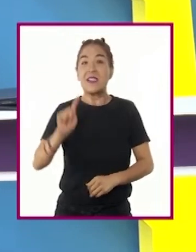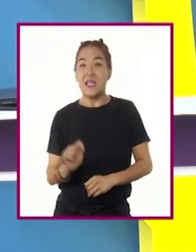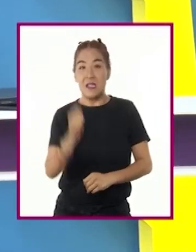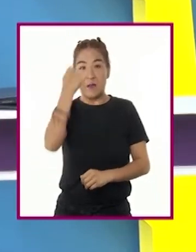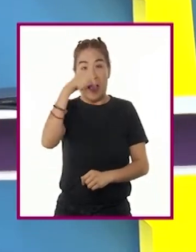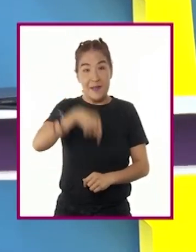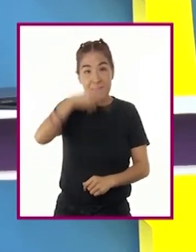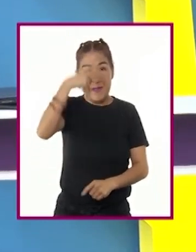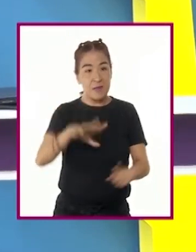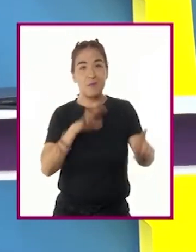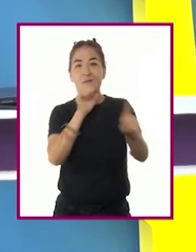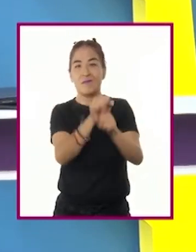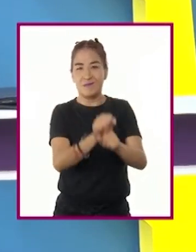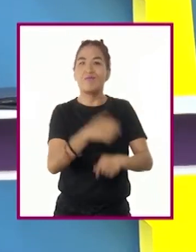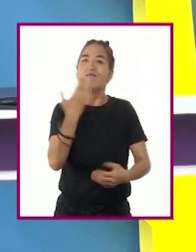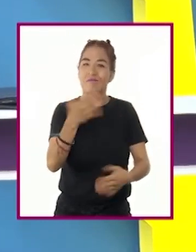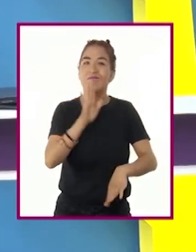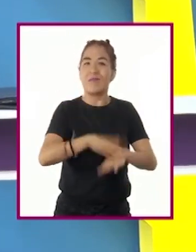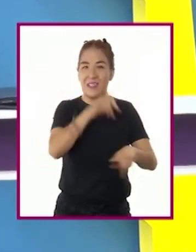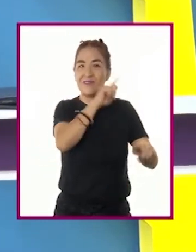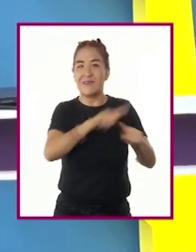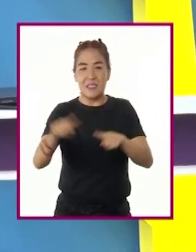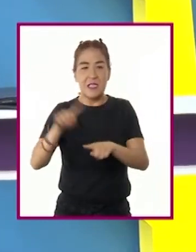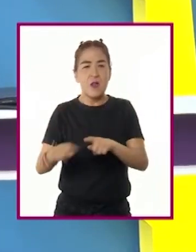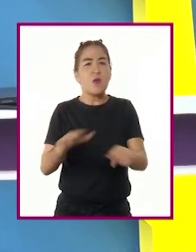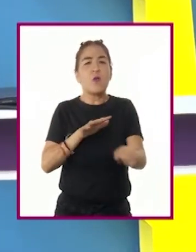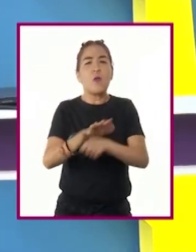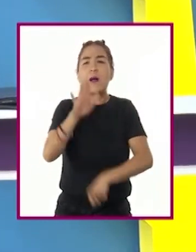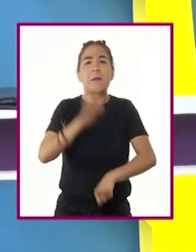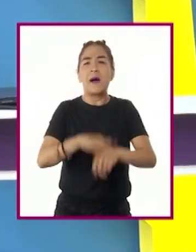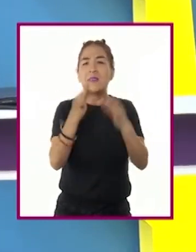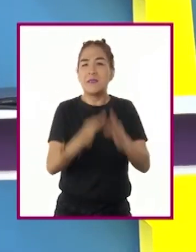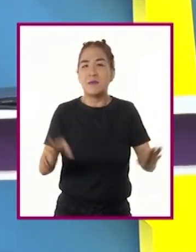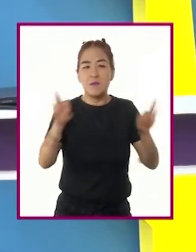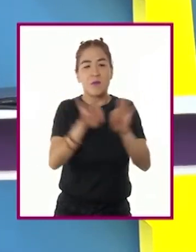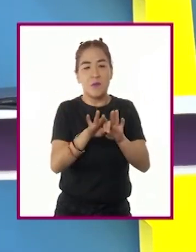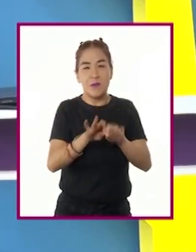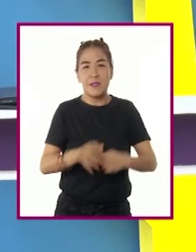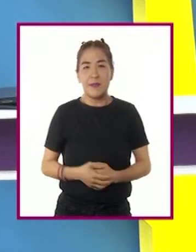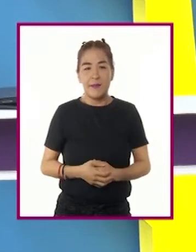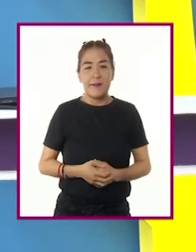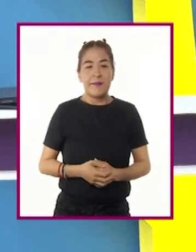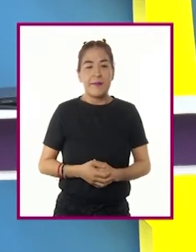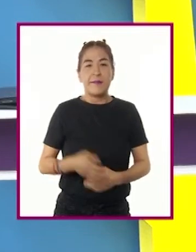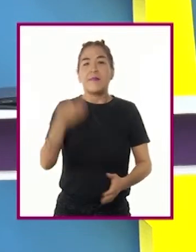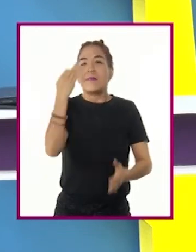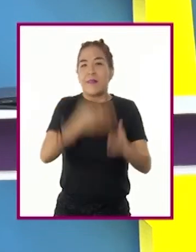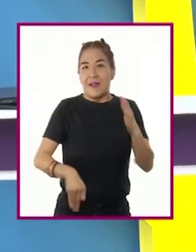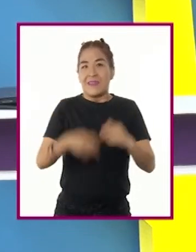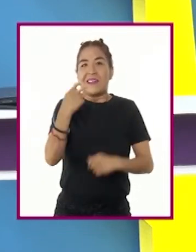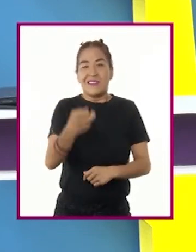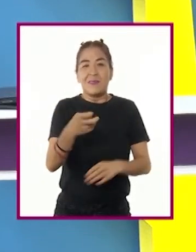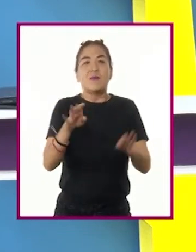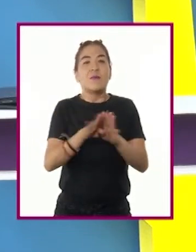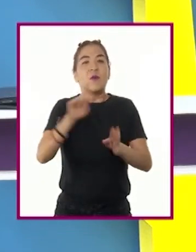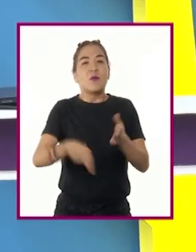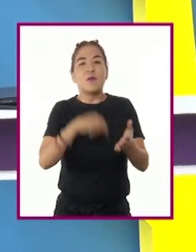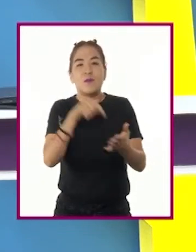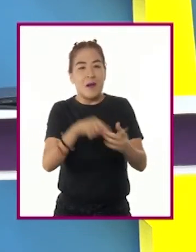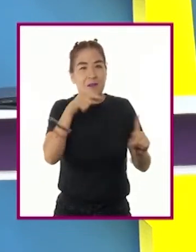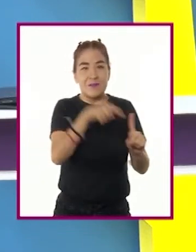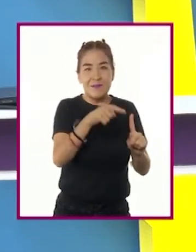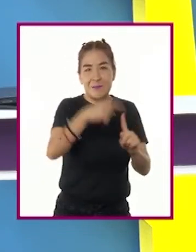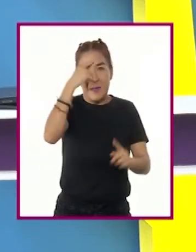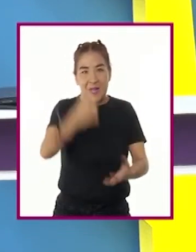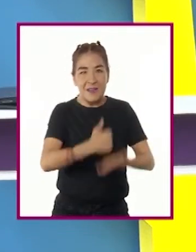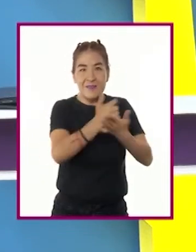en México son varios, aunque los más importantes son la falta de recursos destinados a esta área y la